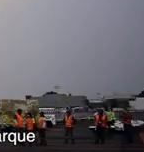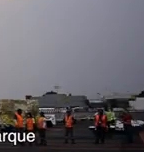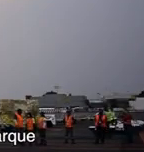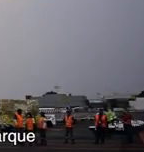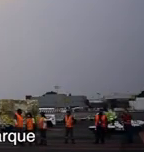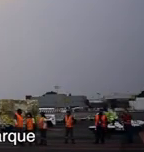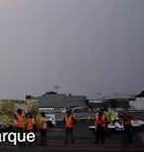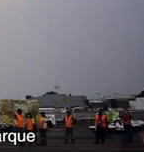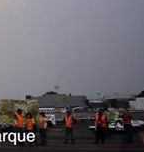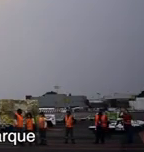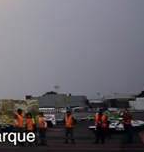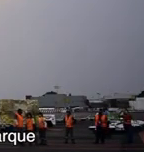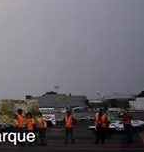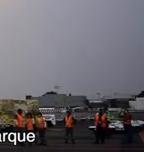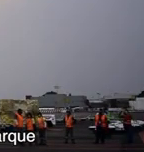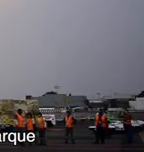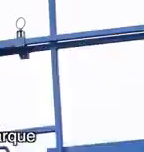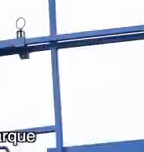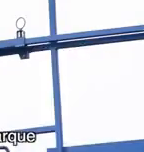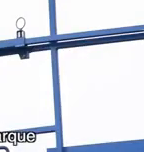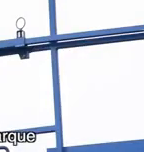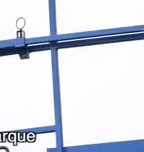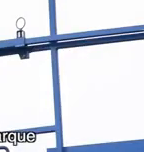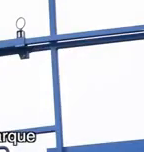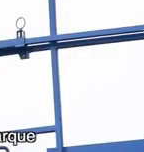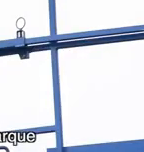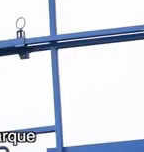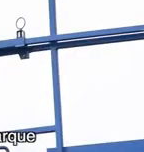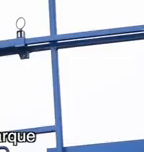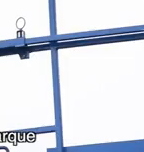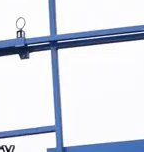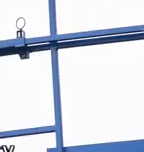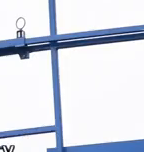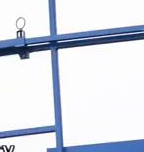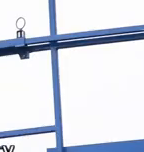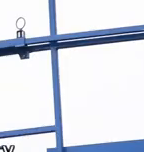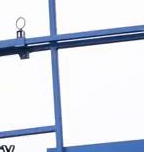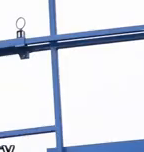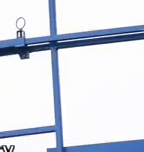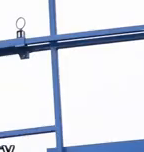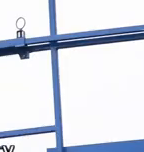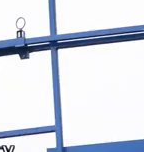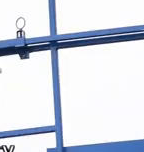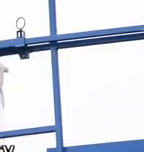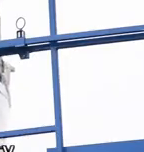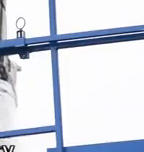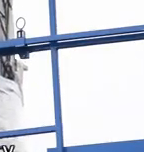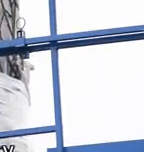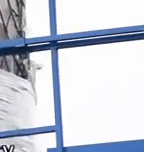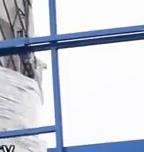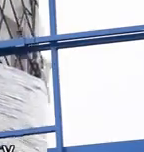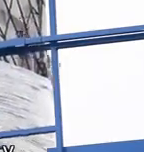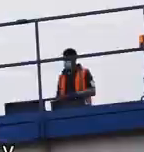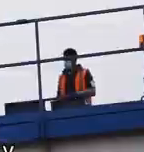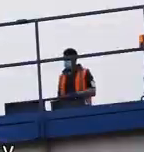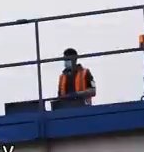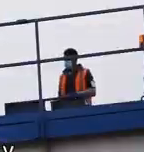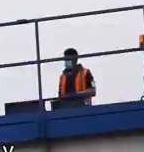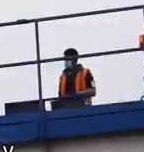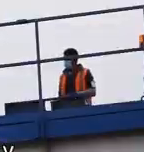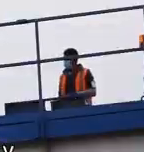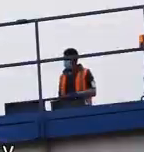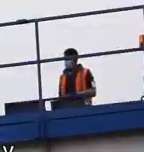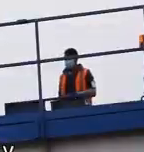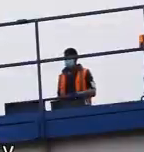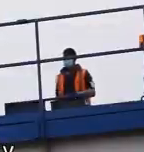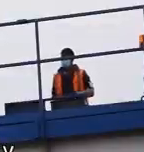También este jueves 29 de abril llegó un embarque procedente de Moscú, Rusia, que hizo una escala en Ámsterdam, Holanda, con 800.000